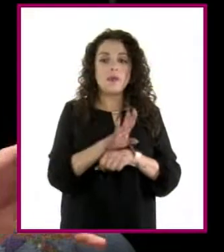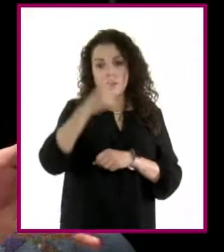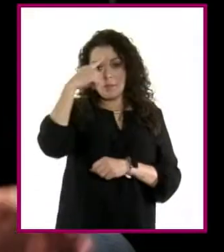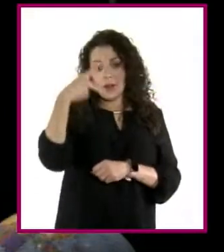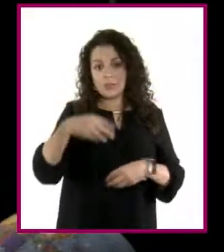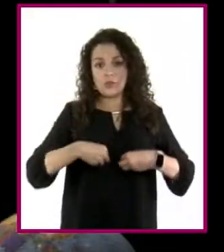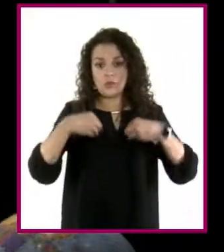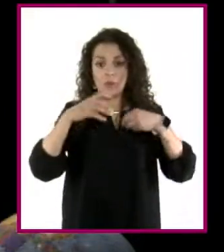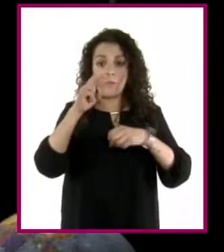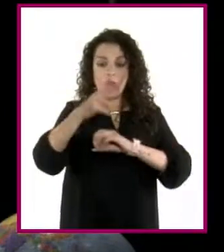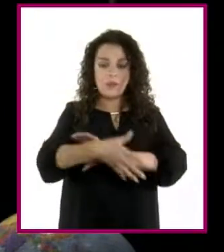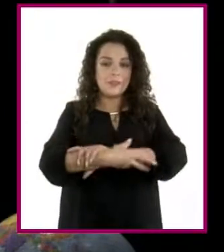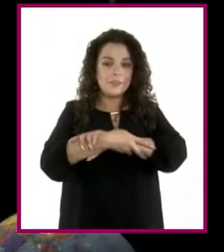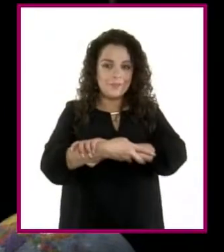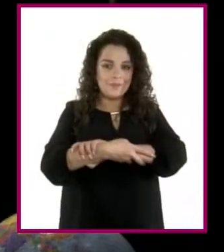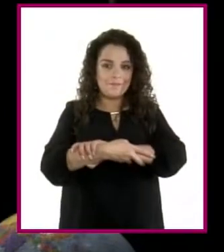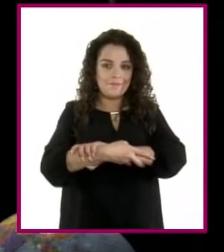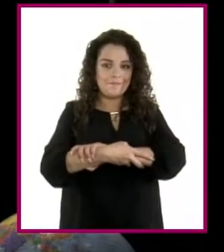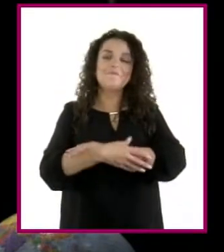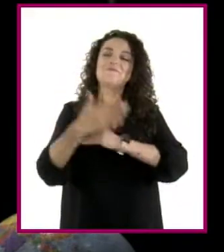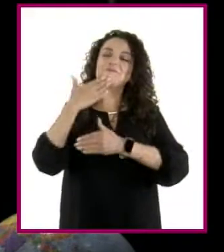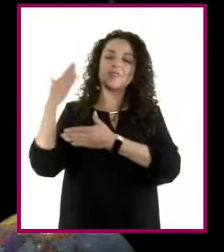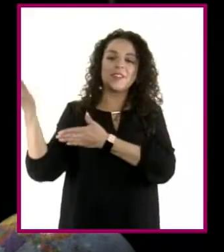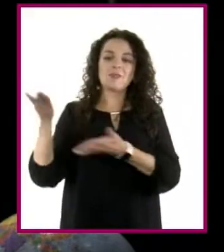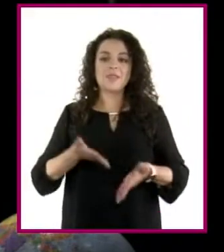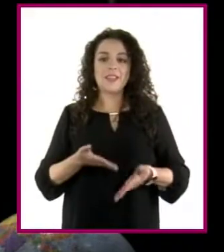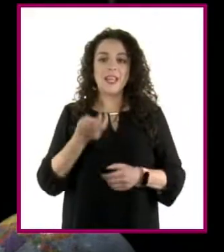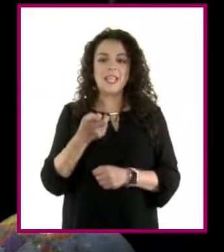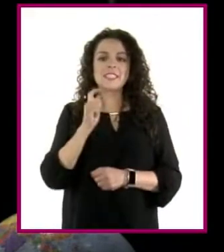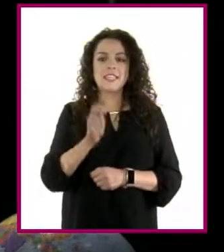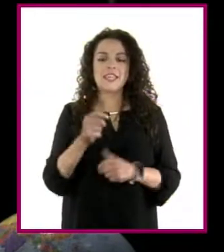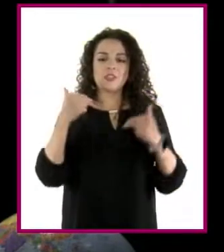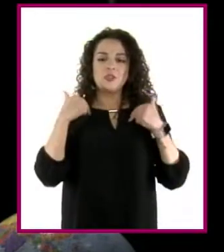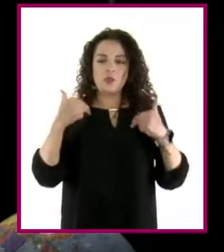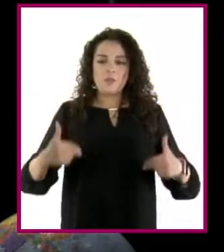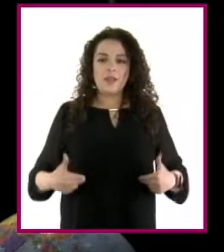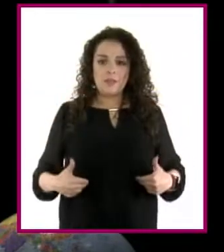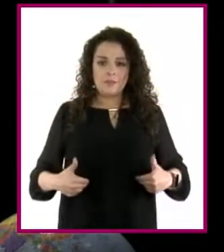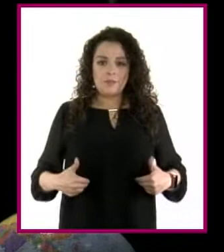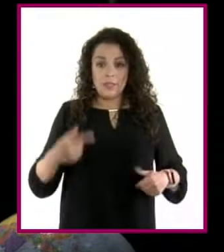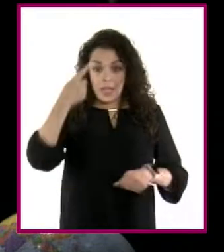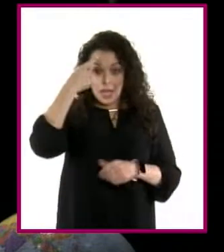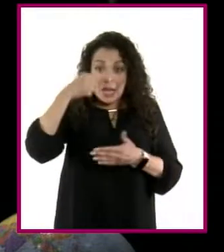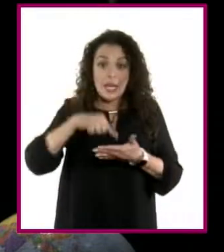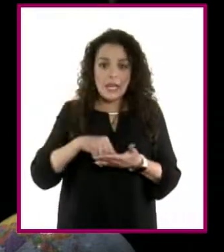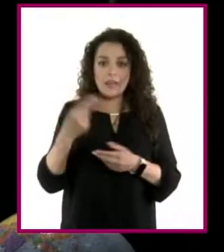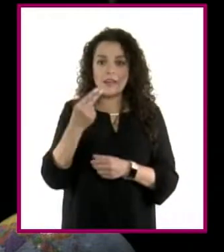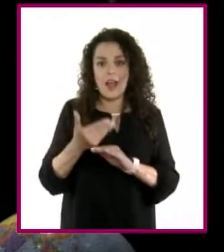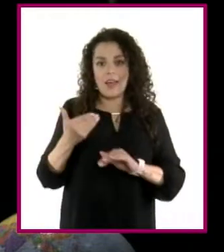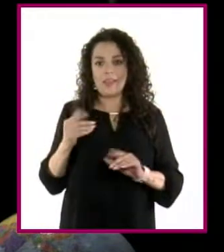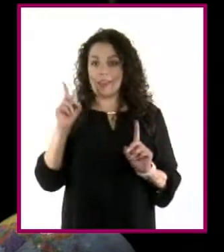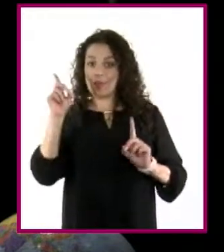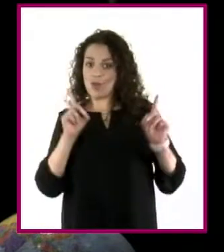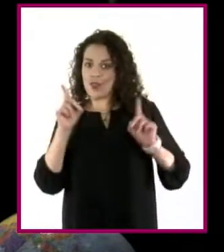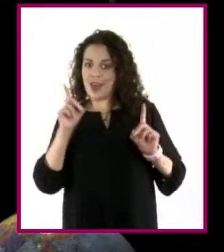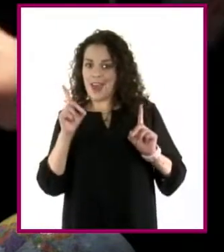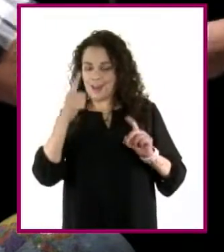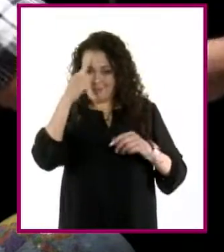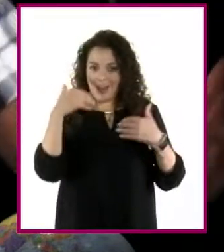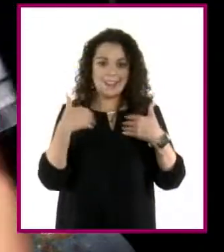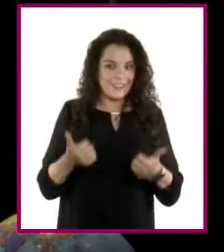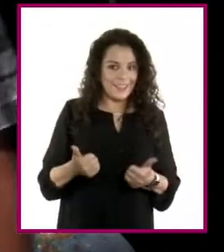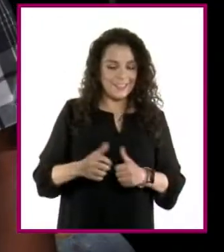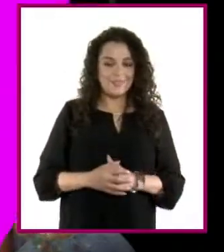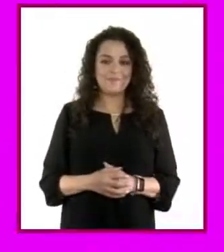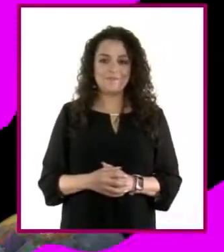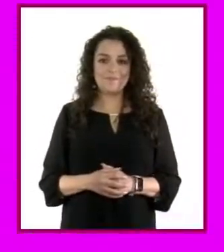ya de introducciones. Te doy la bienvenida a Humanamente Dudar para Comprender.